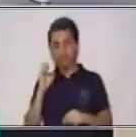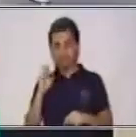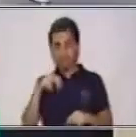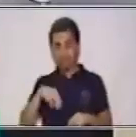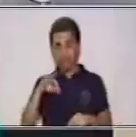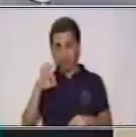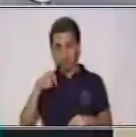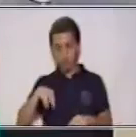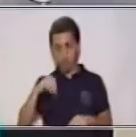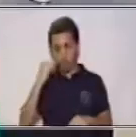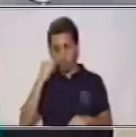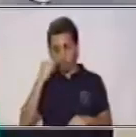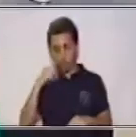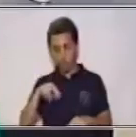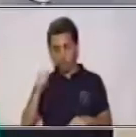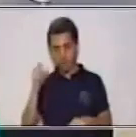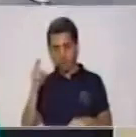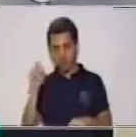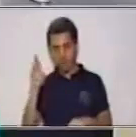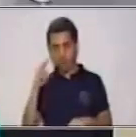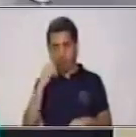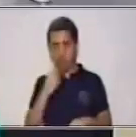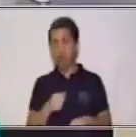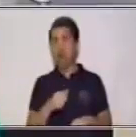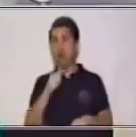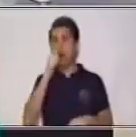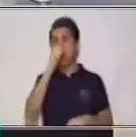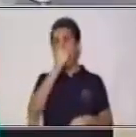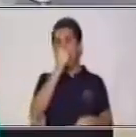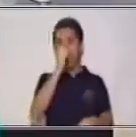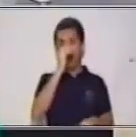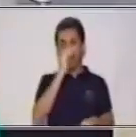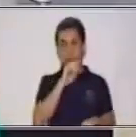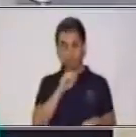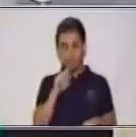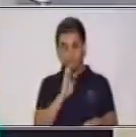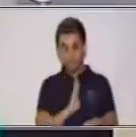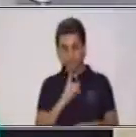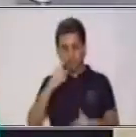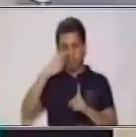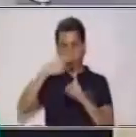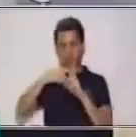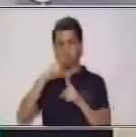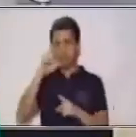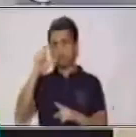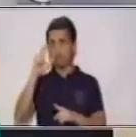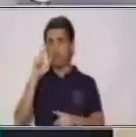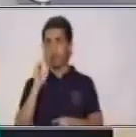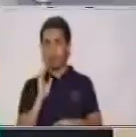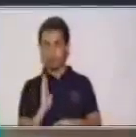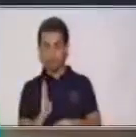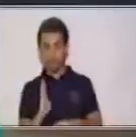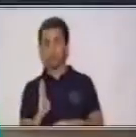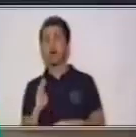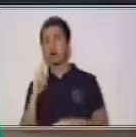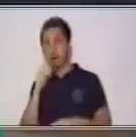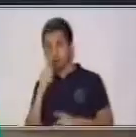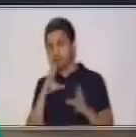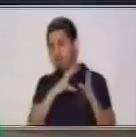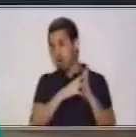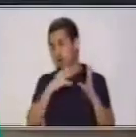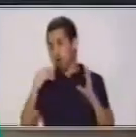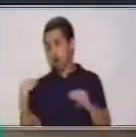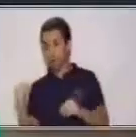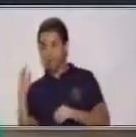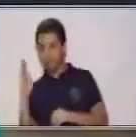teorema que nos dice AB más CB tienen el mismo denominador y ese denominador se